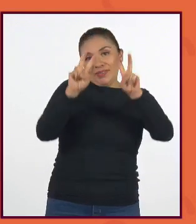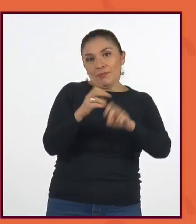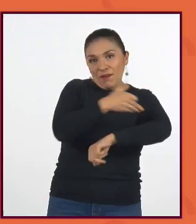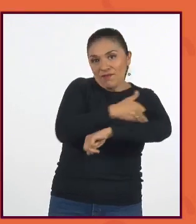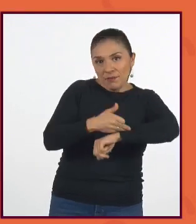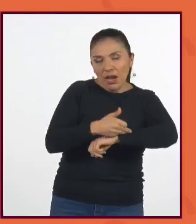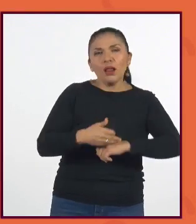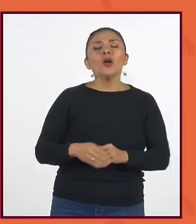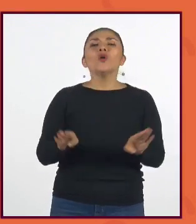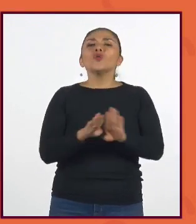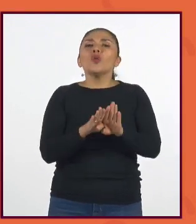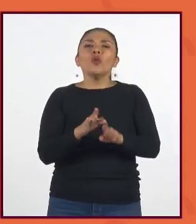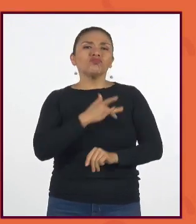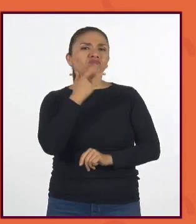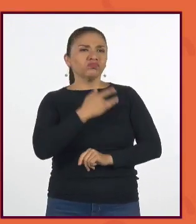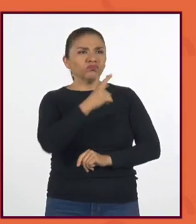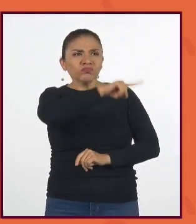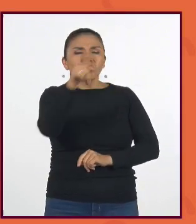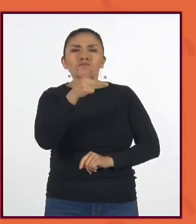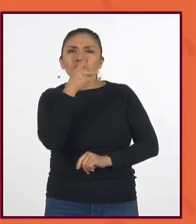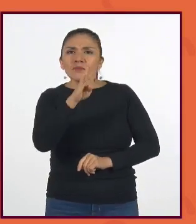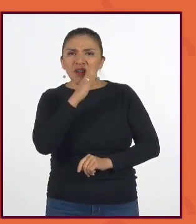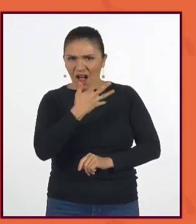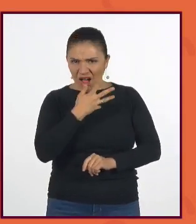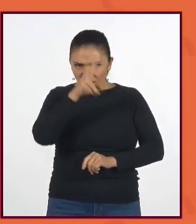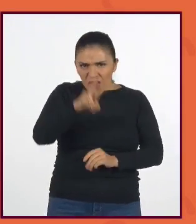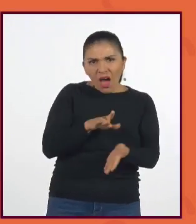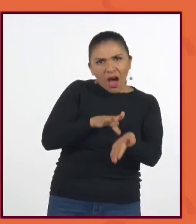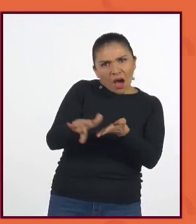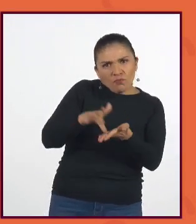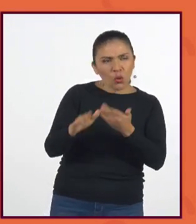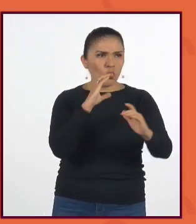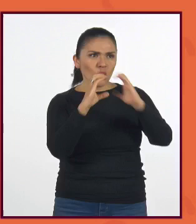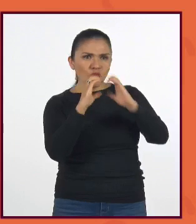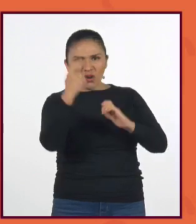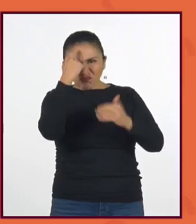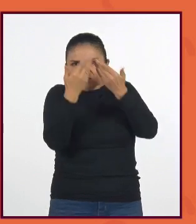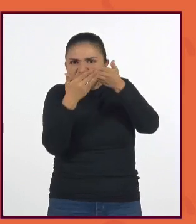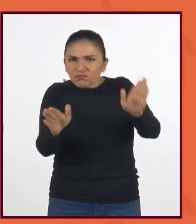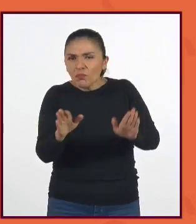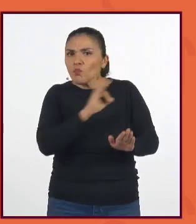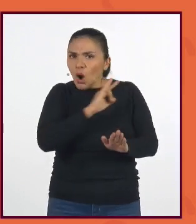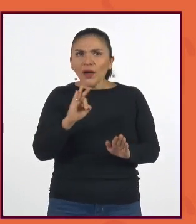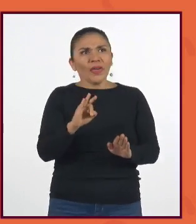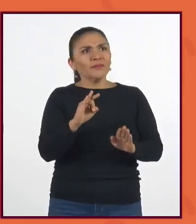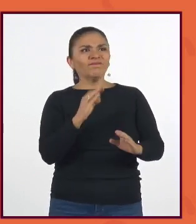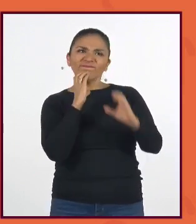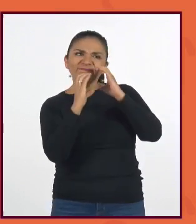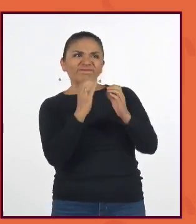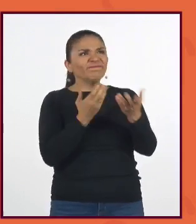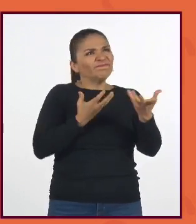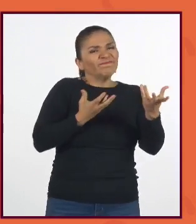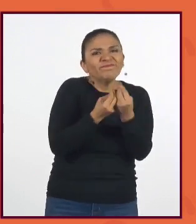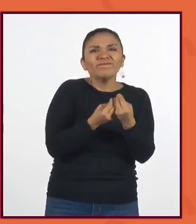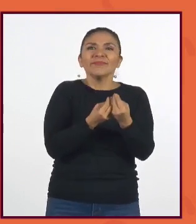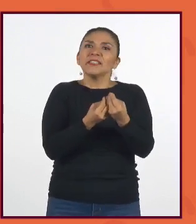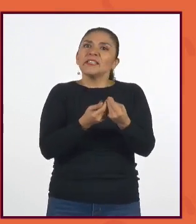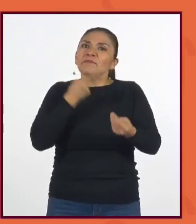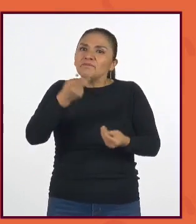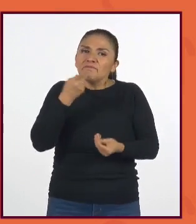la apertura de los padres, el apoyo, el favorecer una comunicación